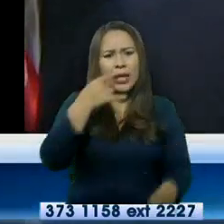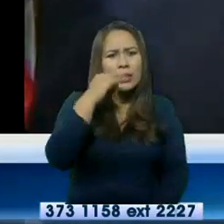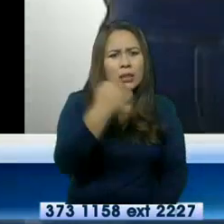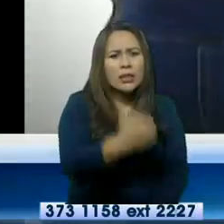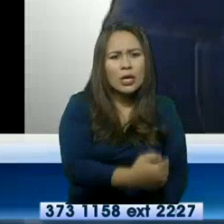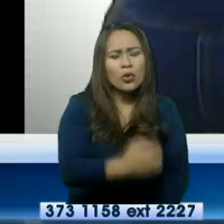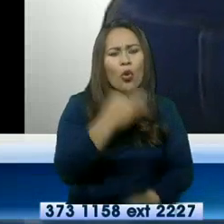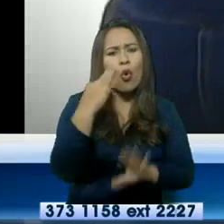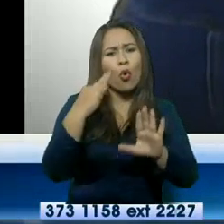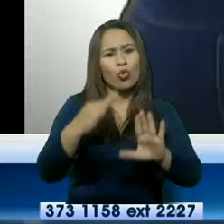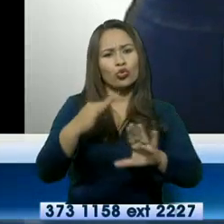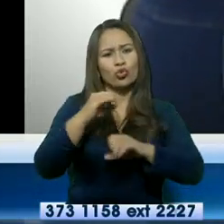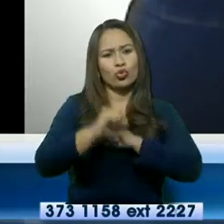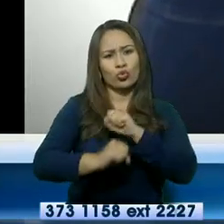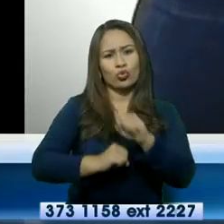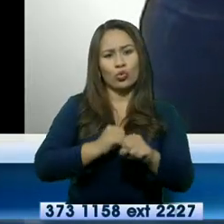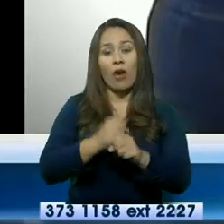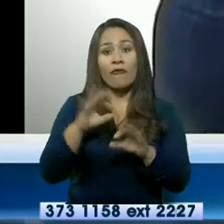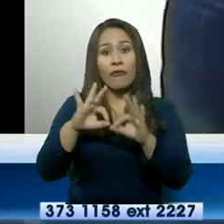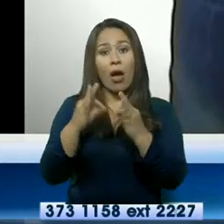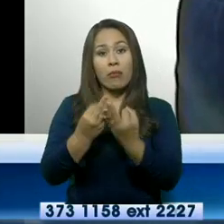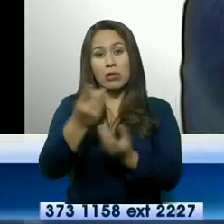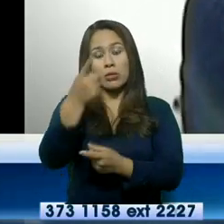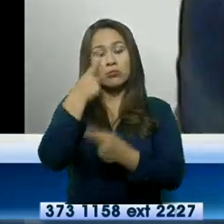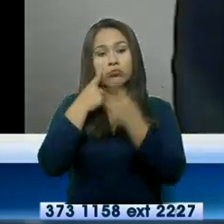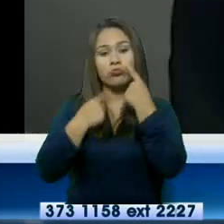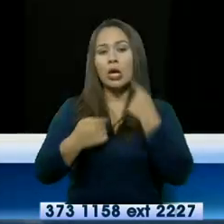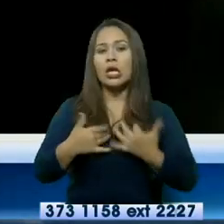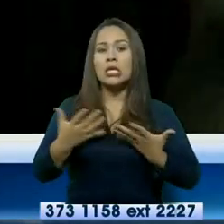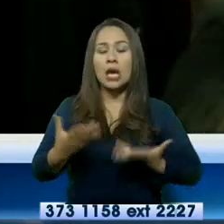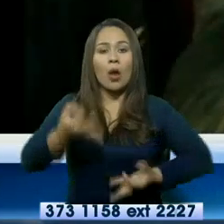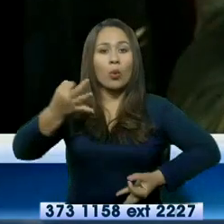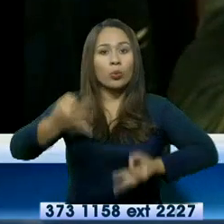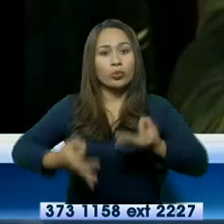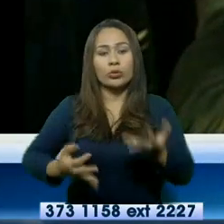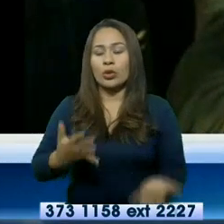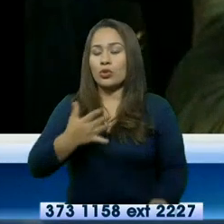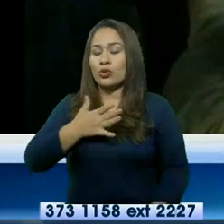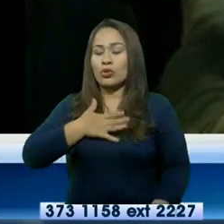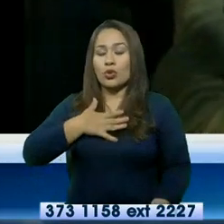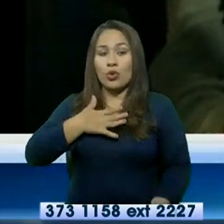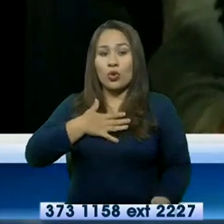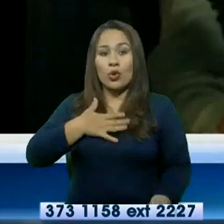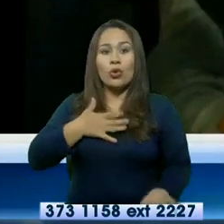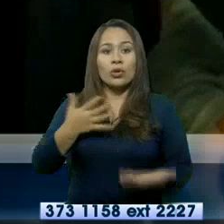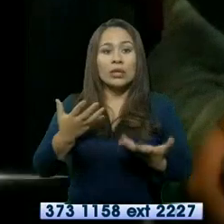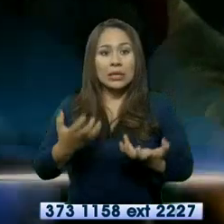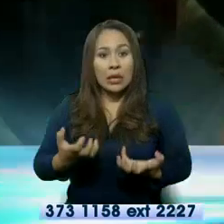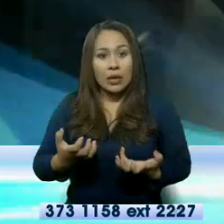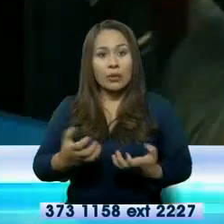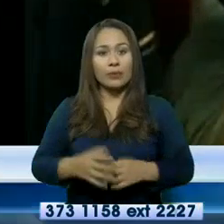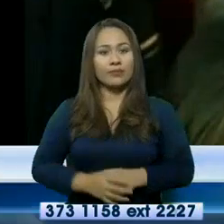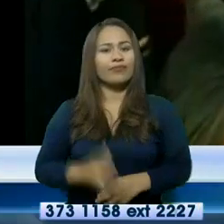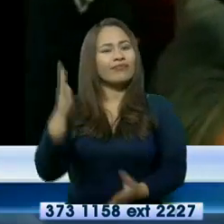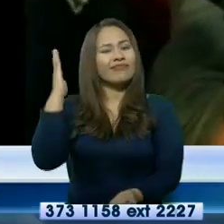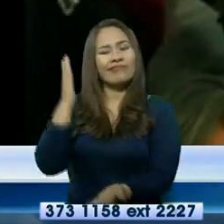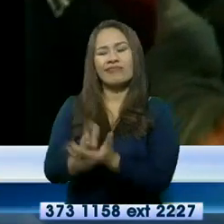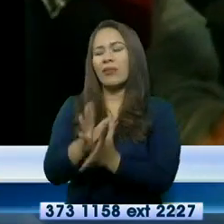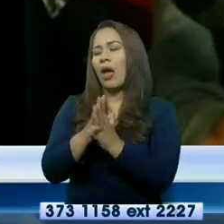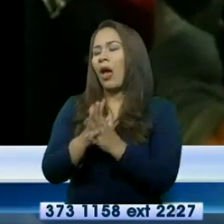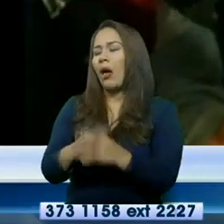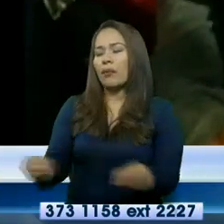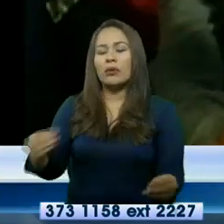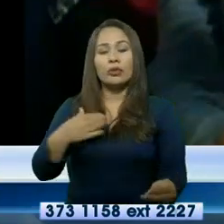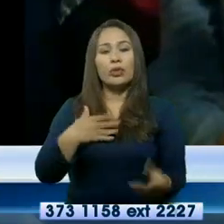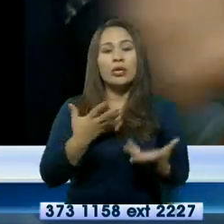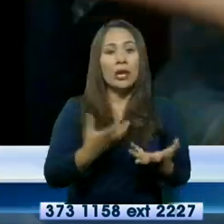Los familiares del menor piden justicia. Lo único que quiero es que esto ya acabe. Yo le prometí a mi hijo que